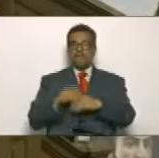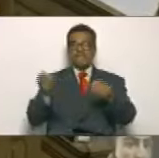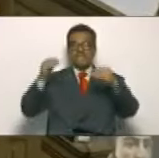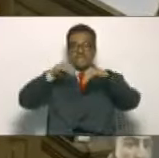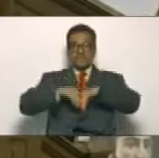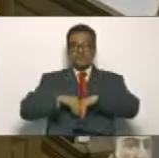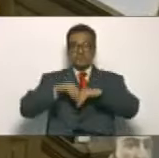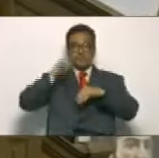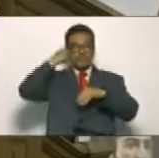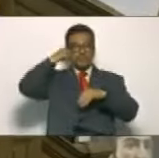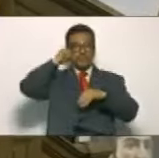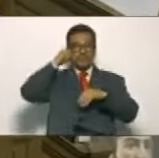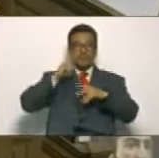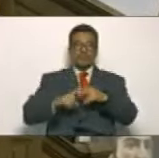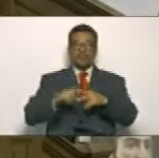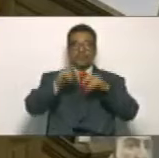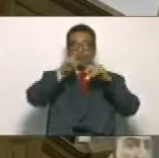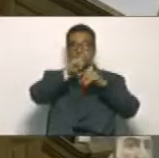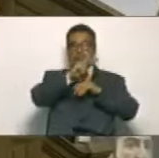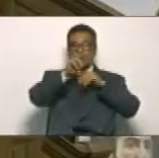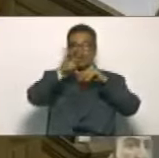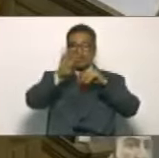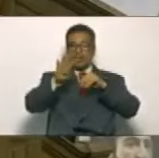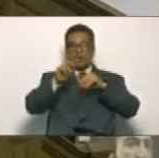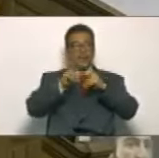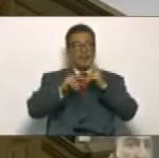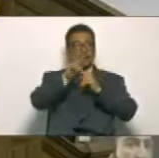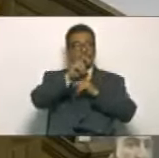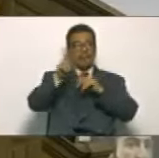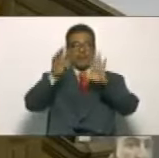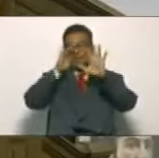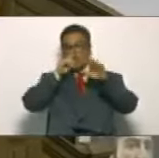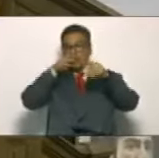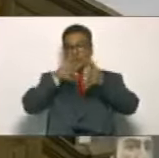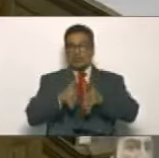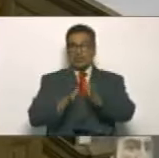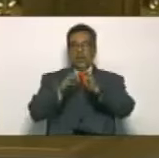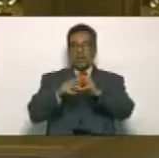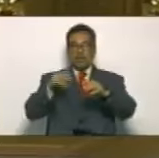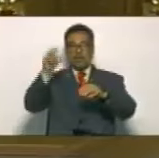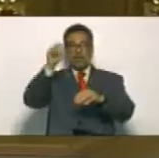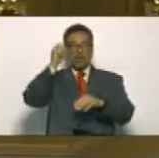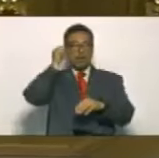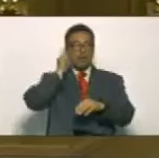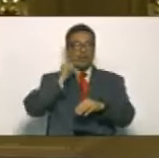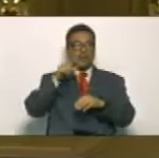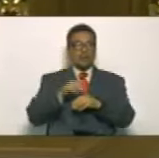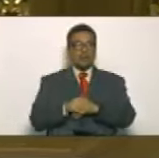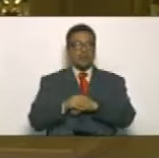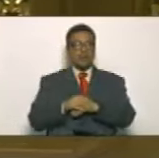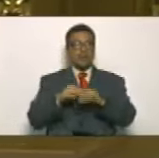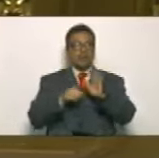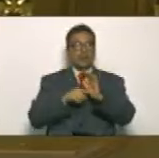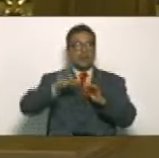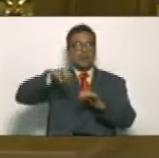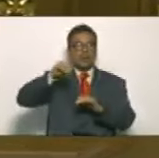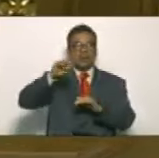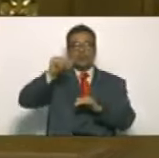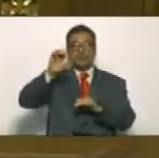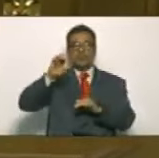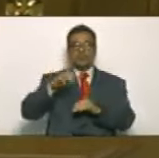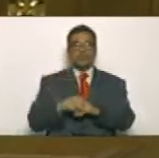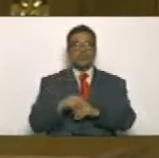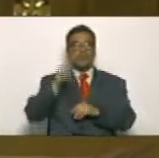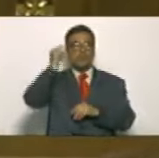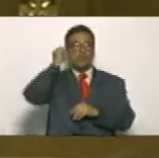Acuerdo en conmemoración de 229 aniversario del natalicio del gran mariscal de Ayacucho, Antonio José de